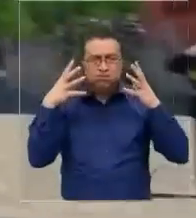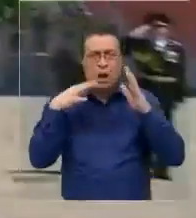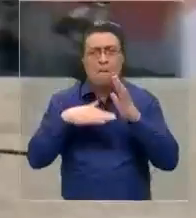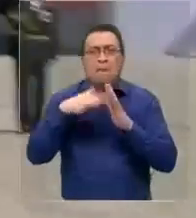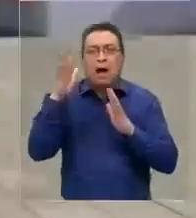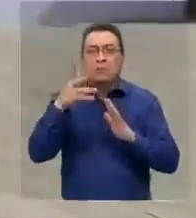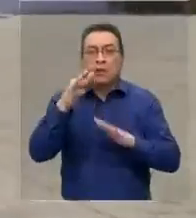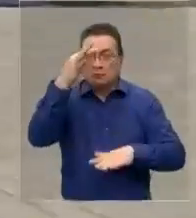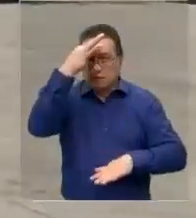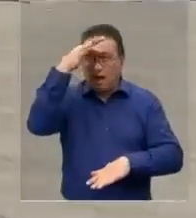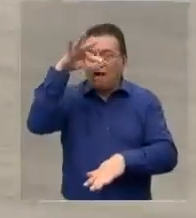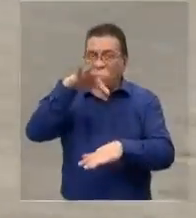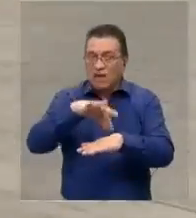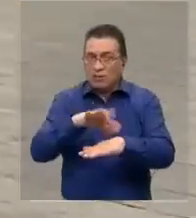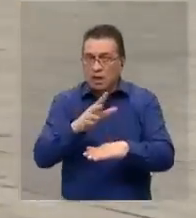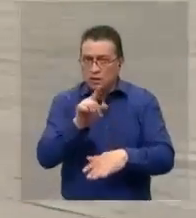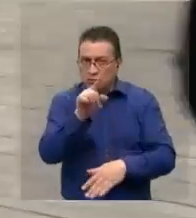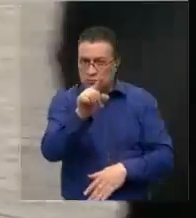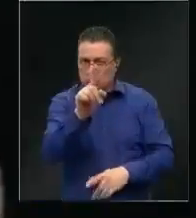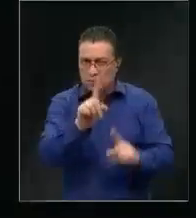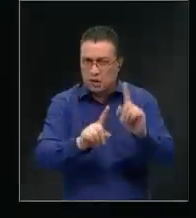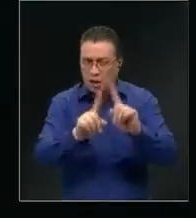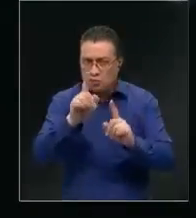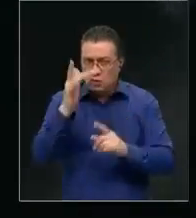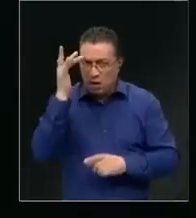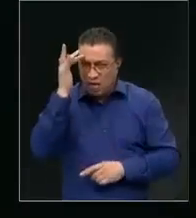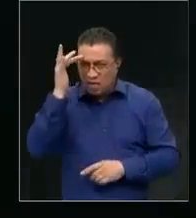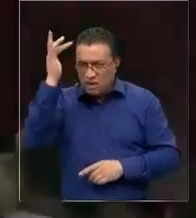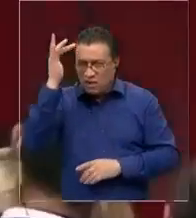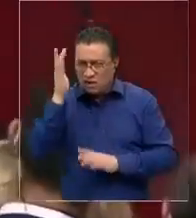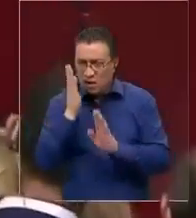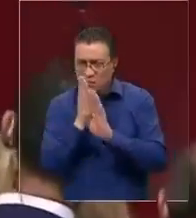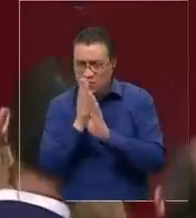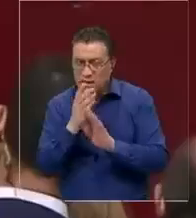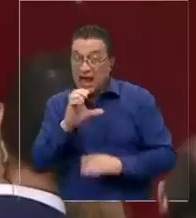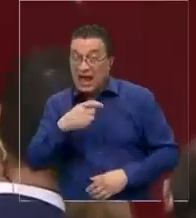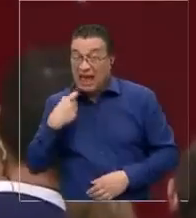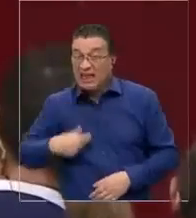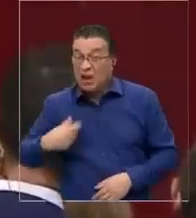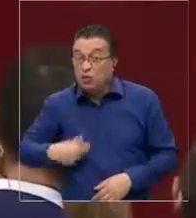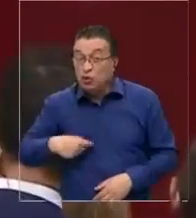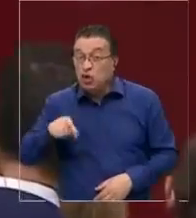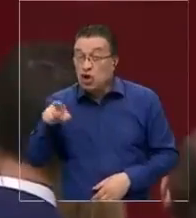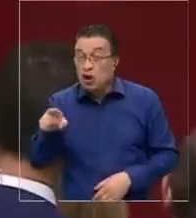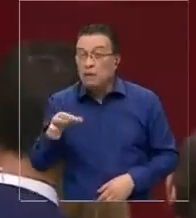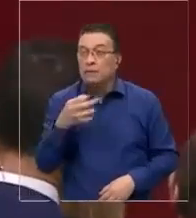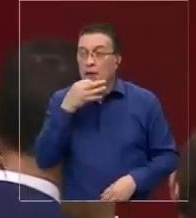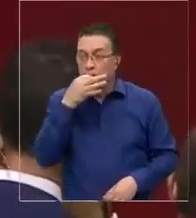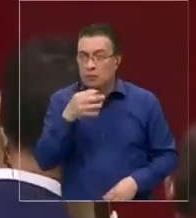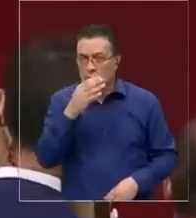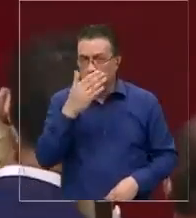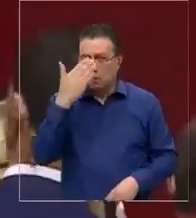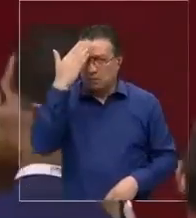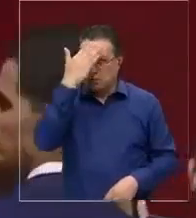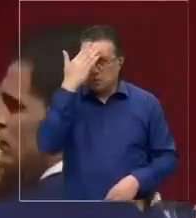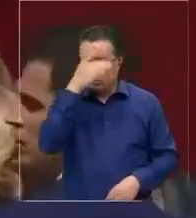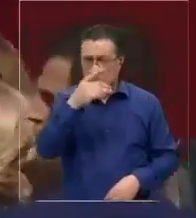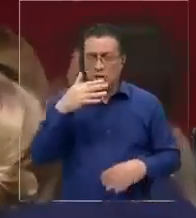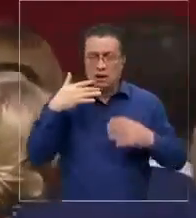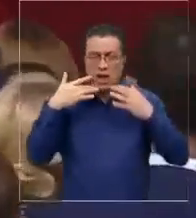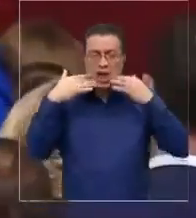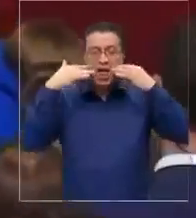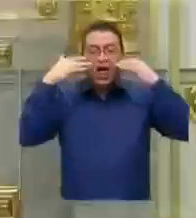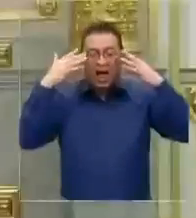de una supuesta enfermedad, algunas agencias de inteligencia de Estados Unidos han planteado inquietud por el estado emocional